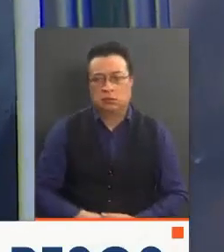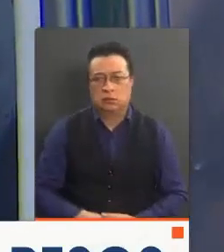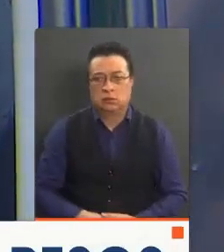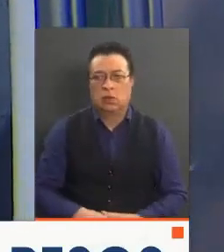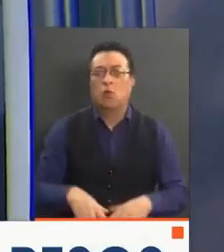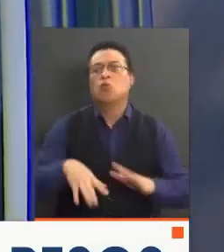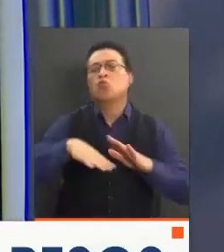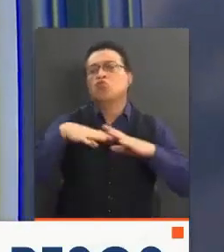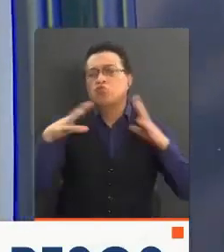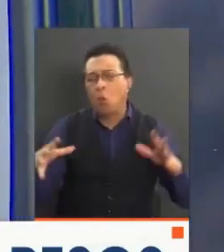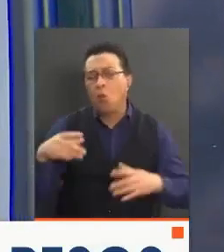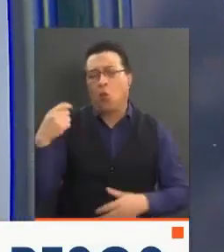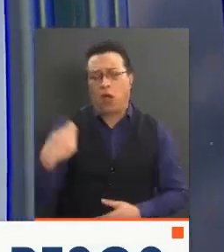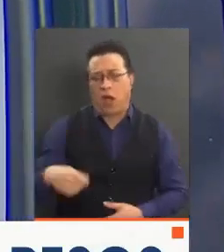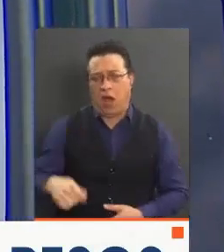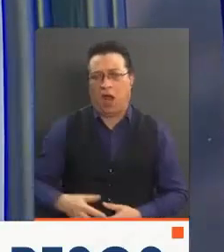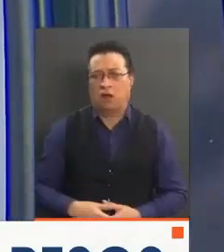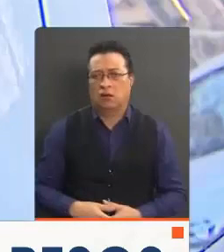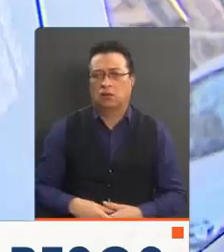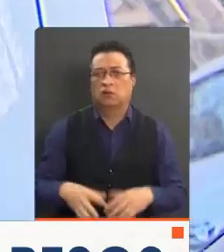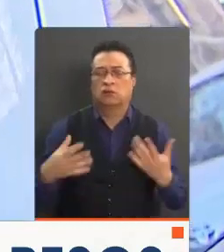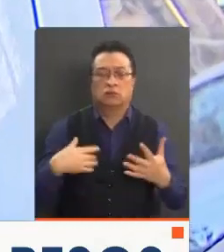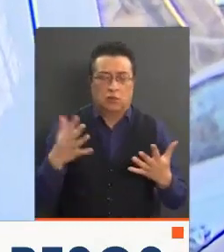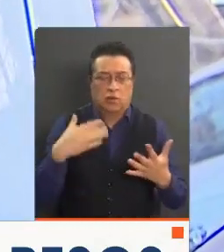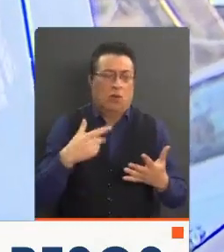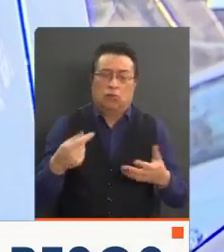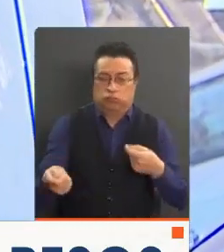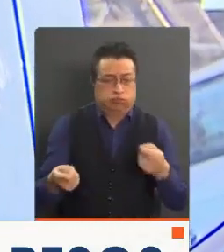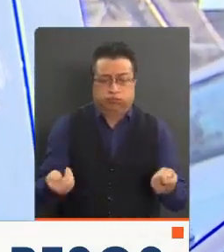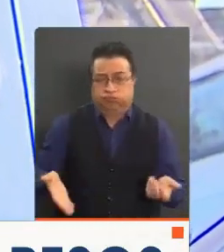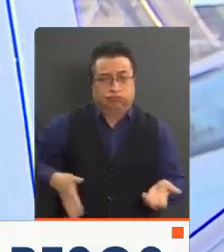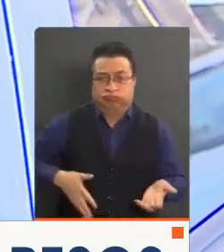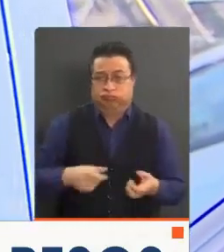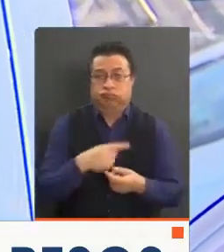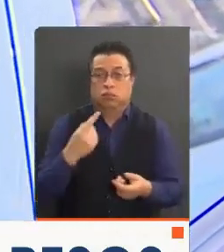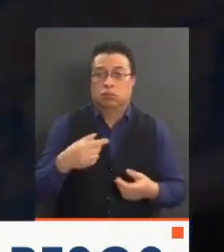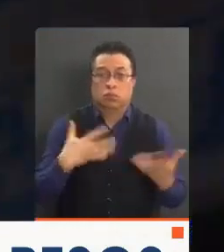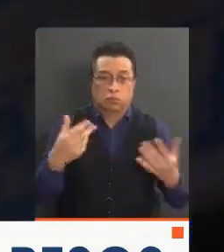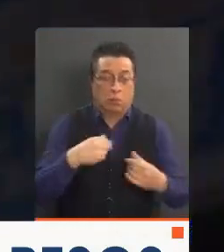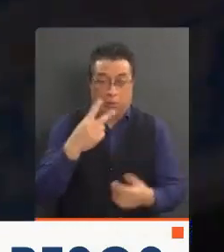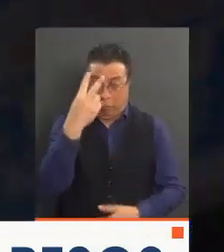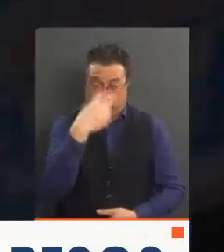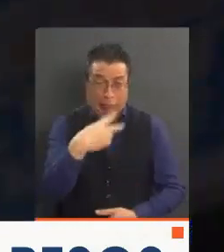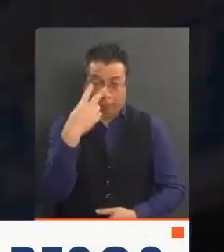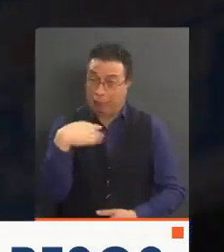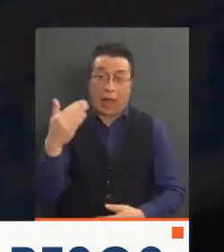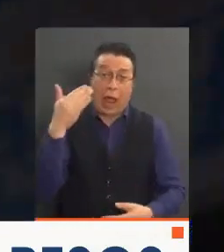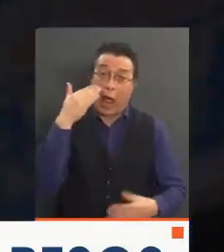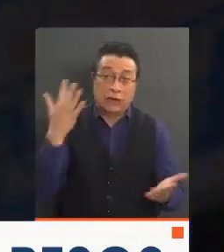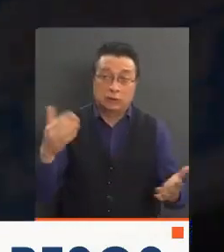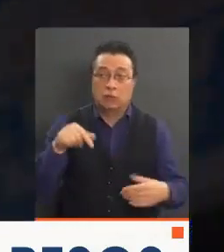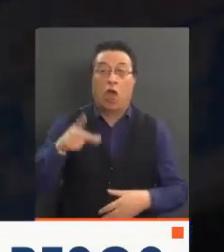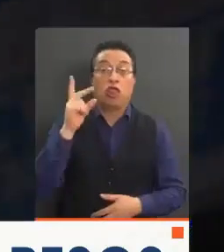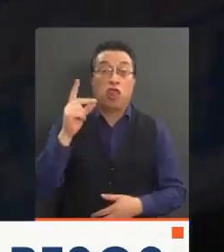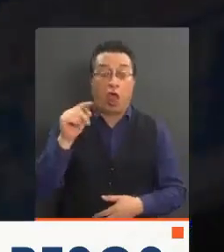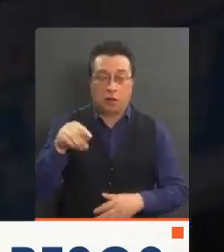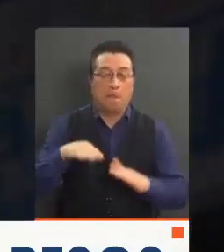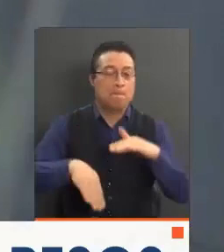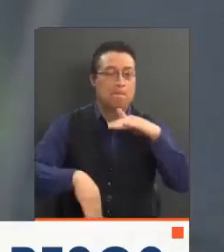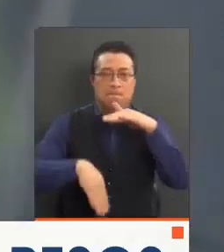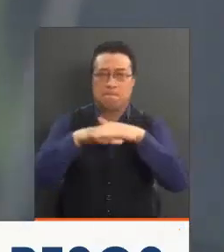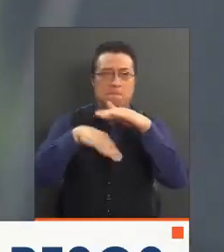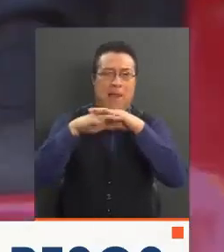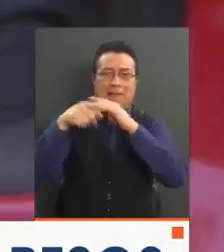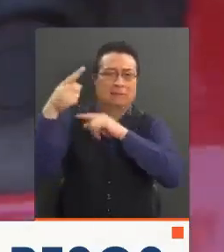Demasiado caro. No hay tregua que nos dé. Yo no sé cómo no llorar ya. El dólar este jueves llegó a un nuevo máximo histórico